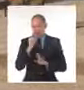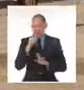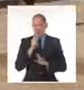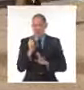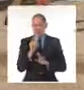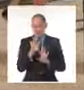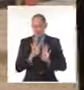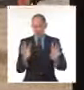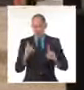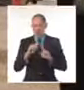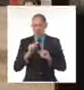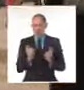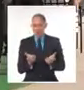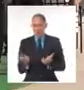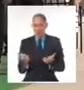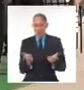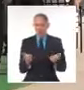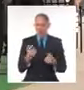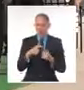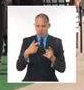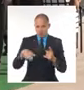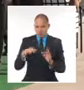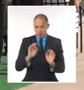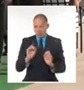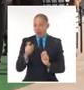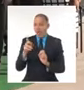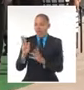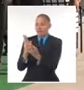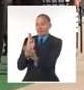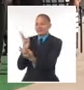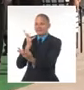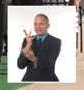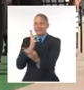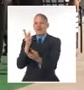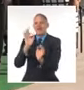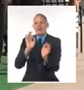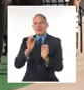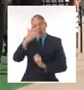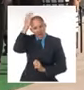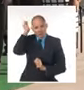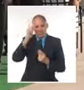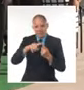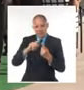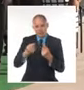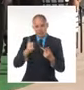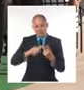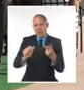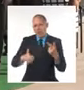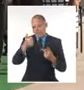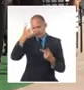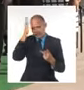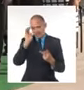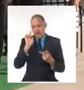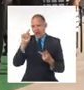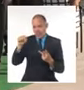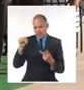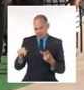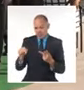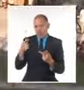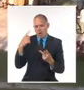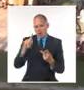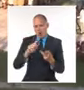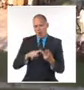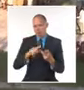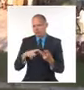fueron honrados por el general de ejército Raúl Castro Ruz, líder de la Revolución Cubana, por el presidente de la República Miguel Díaz-Canel